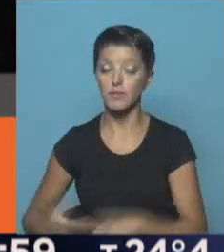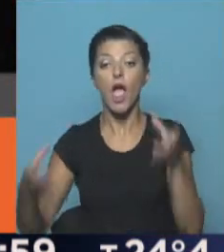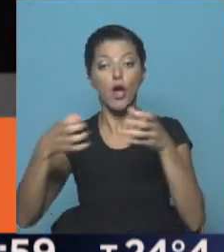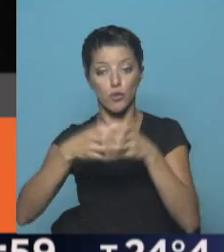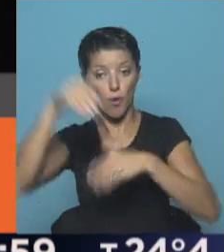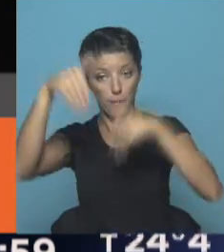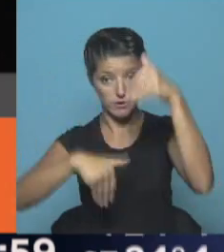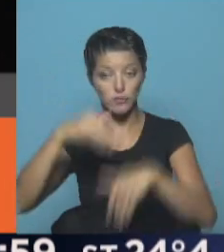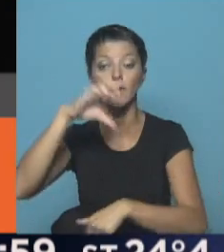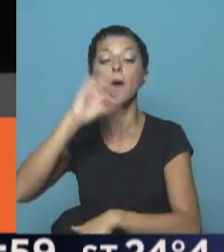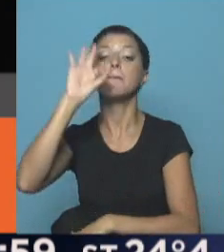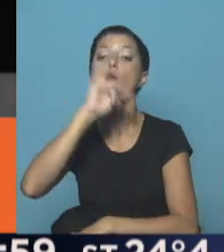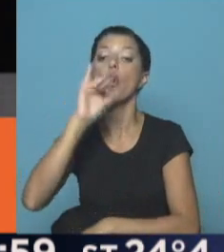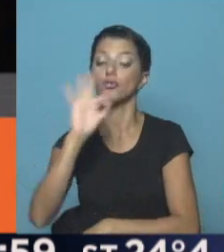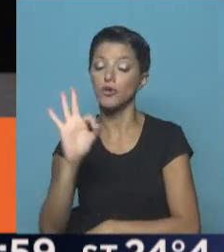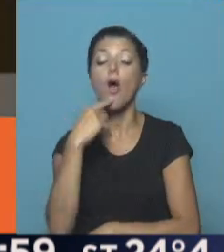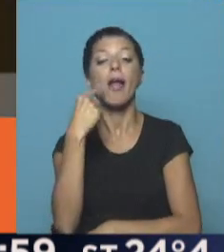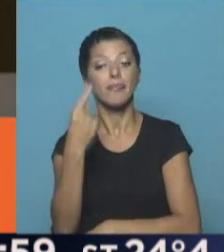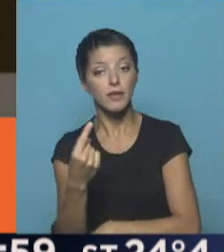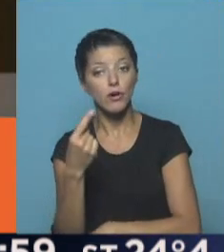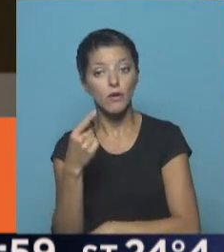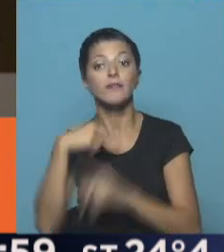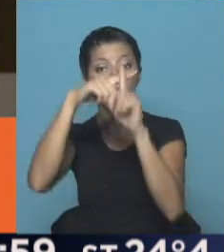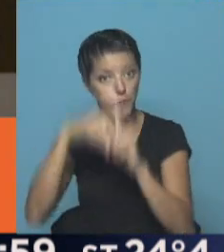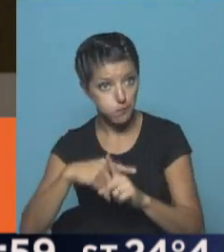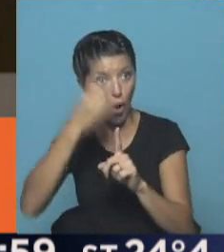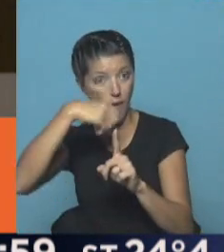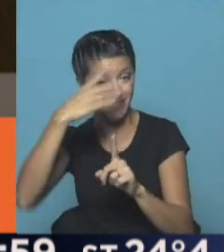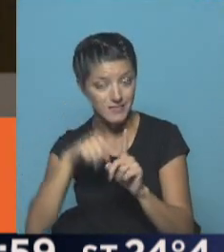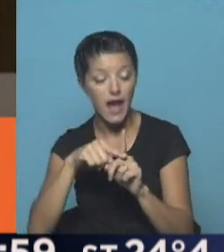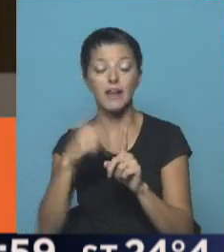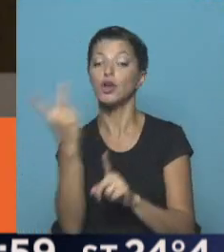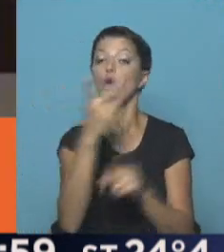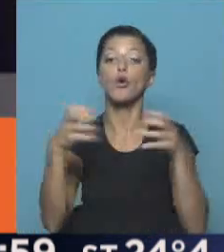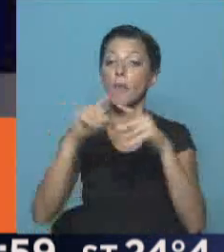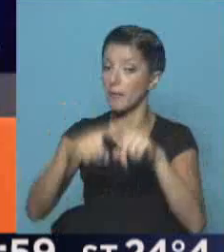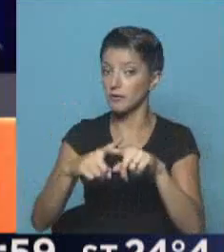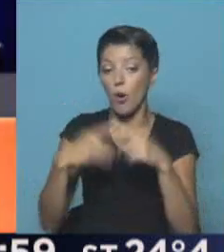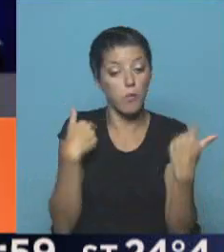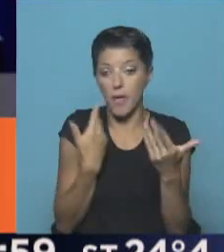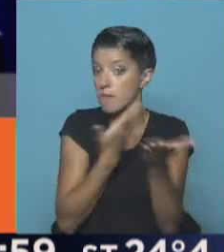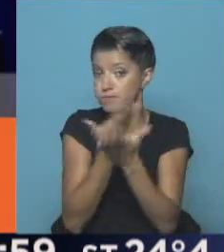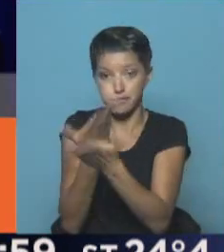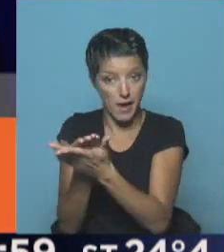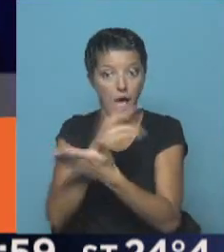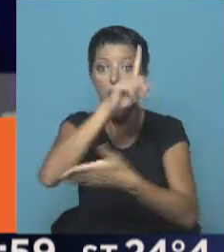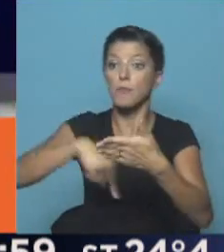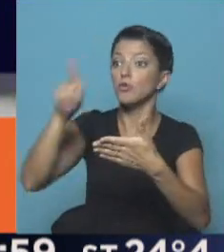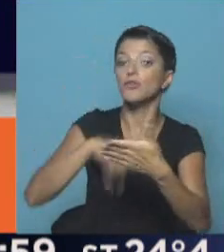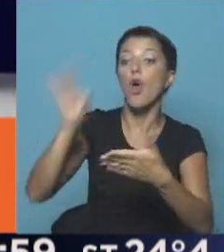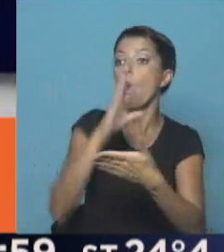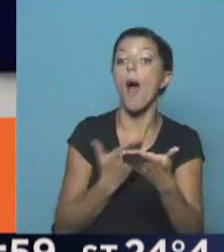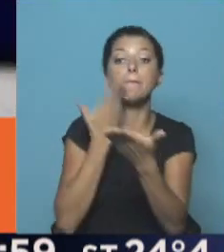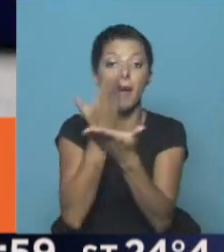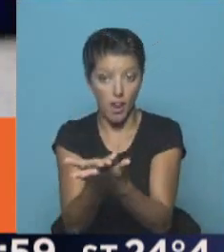Pozo, consignó los guarismos oficiales, abriendo la puerta para que ambas coaliciones políticas presenten impugnaciones y apelaciones